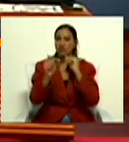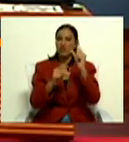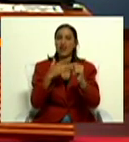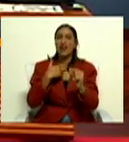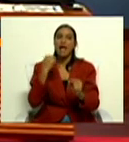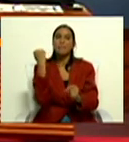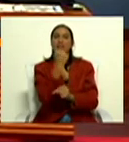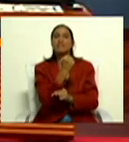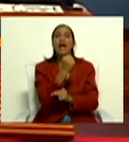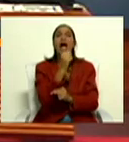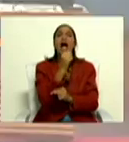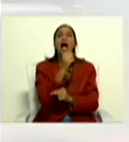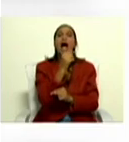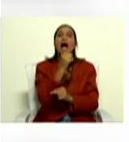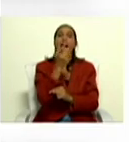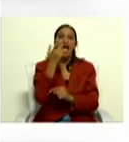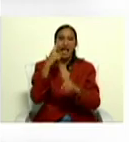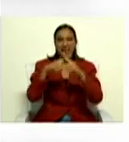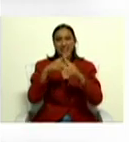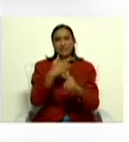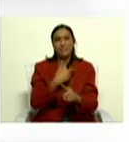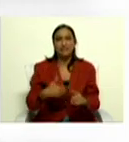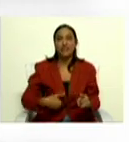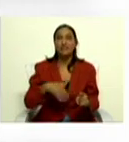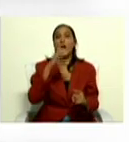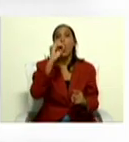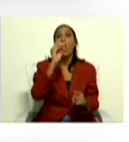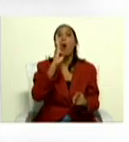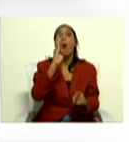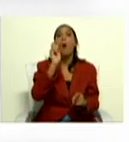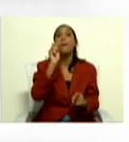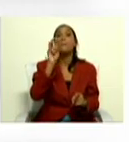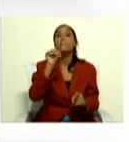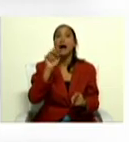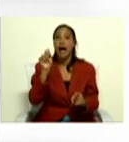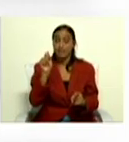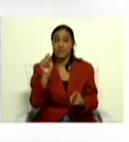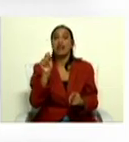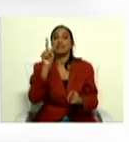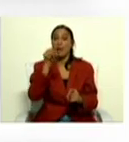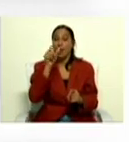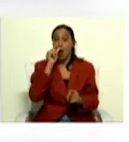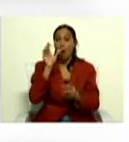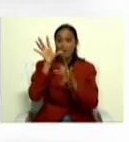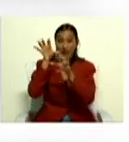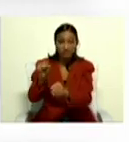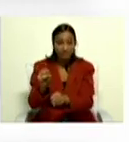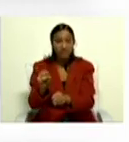Obama. Arrestan a hombre por amenaza de bomba a Trump.